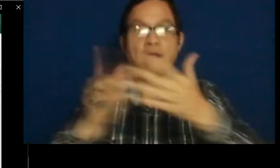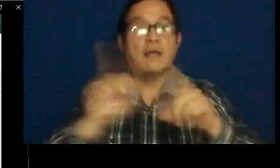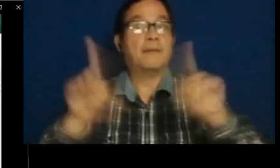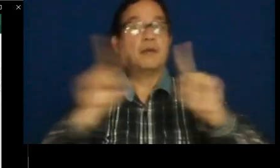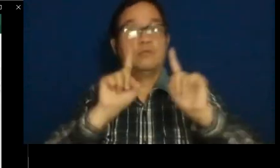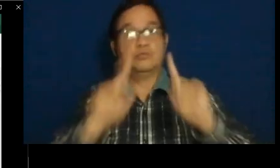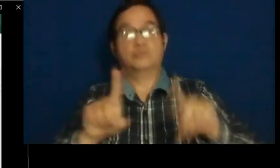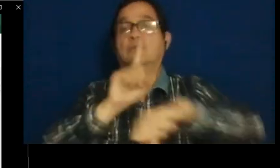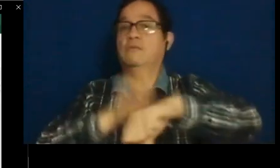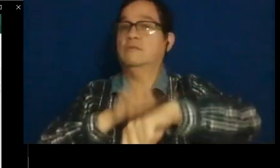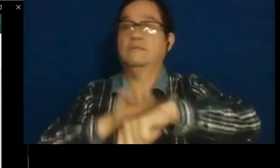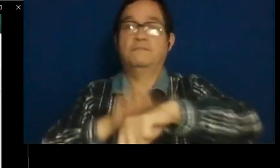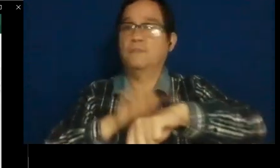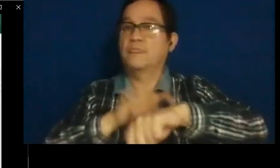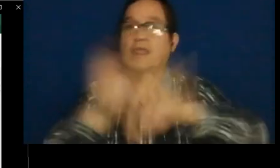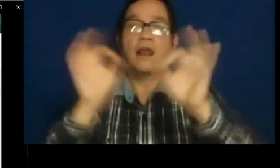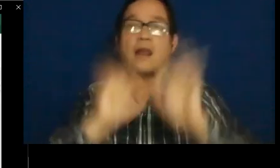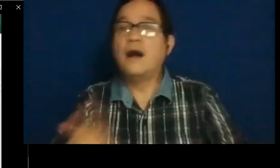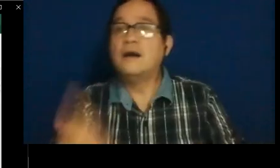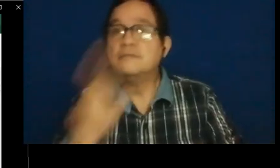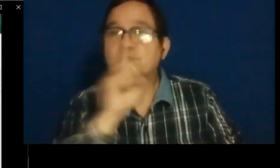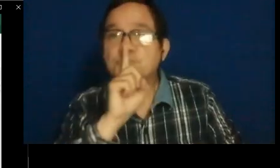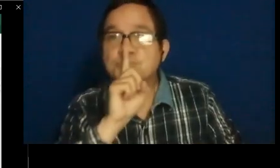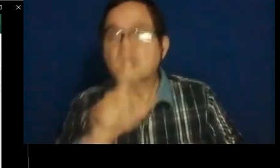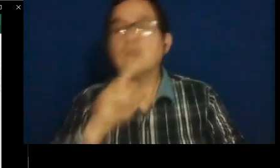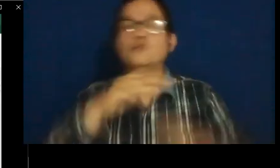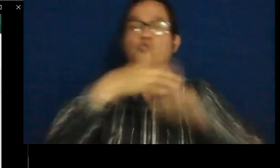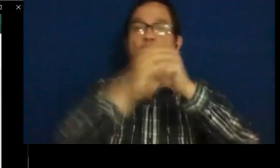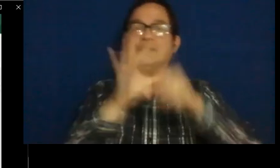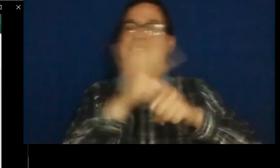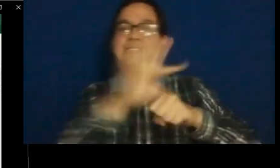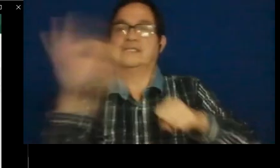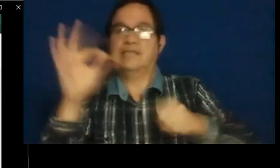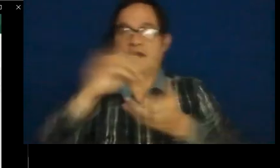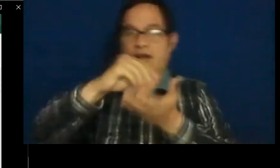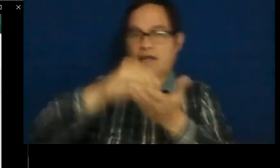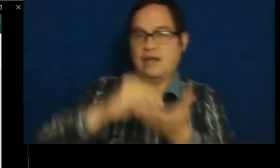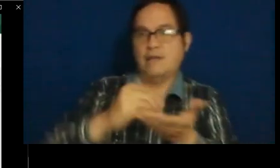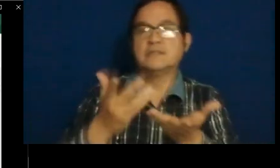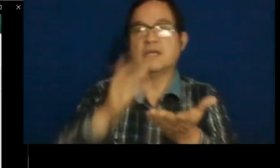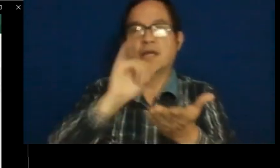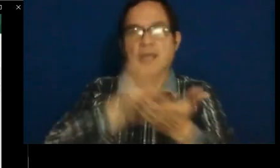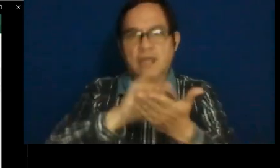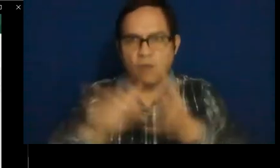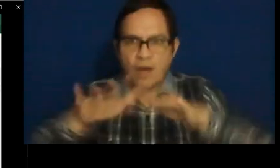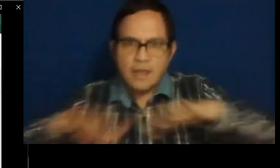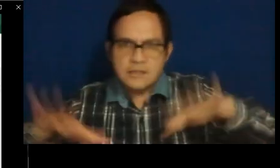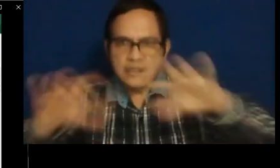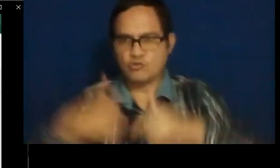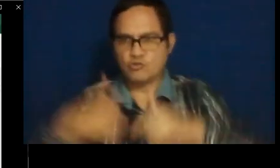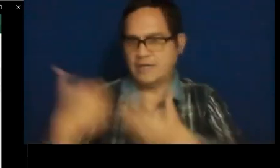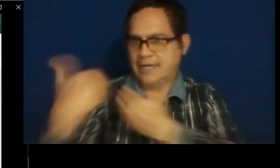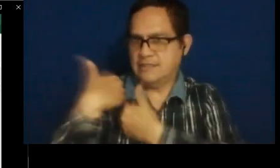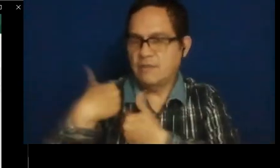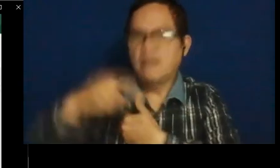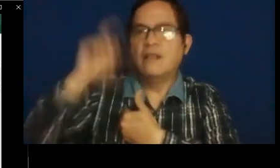tiempos. Entonces, organizo mi simulador teniendo masa en 100 gramos con el escenario que me corresponde a mí y